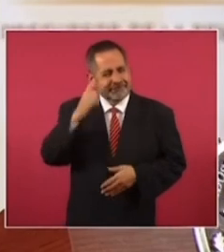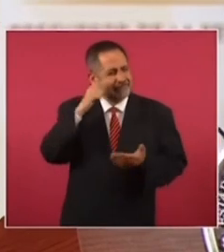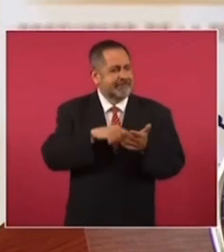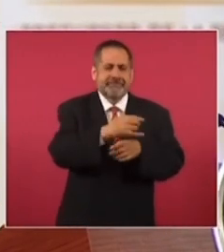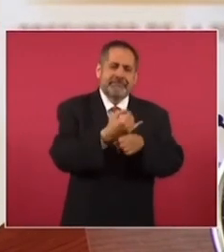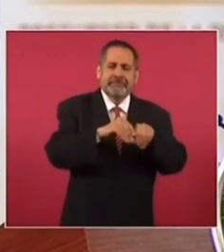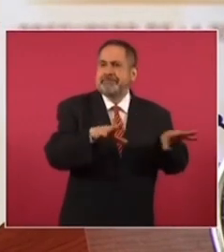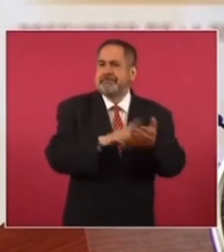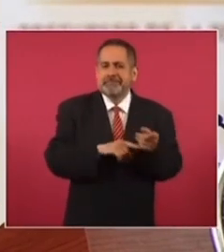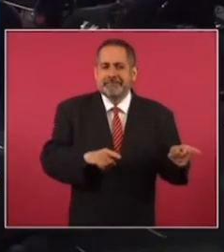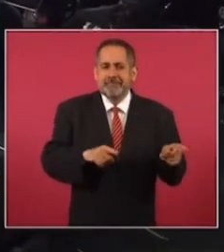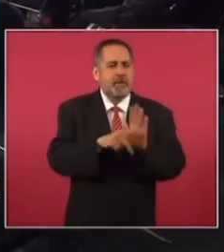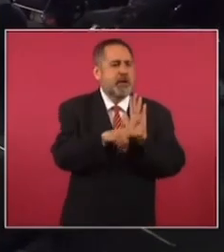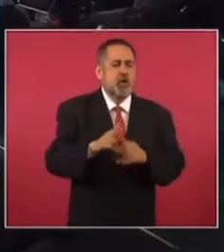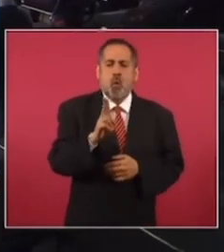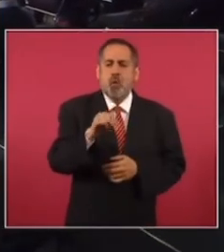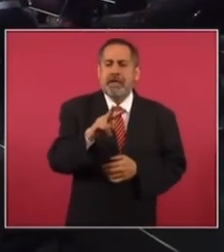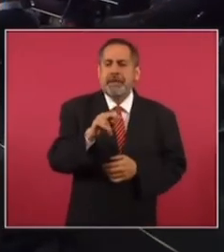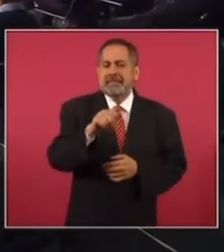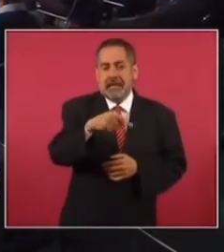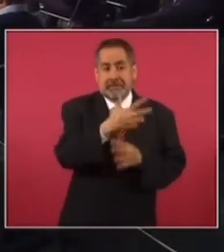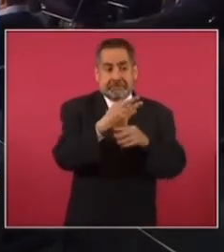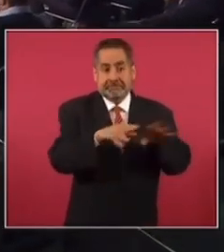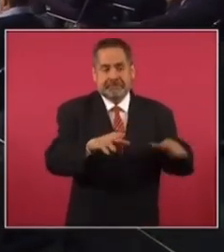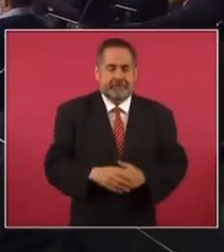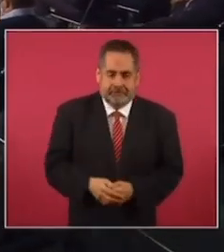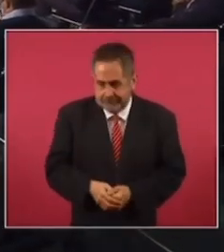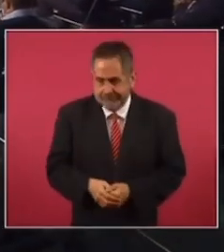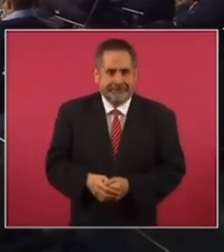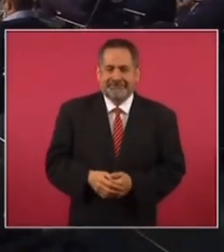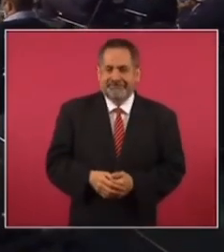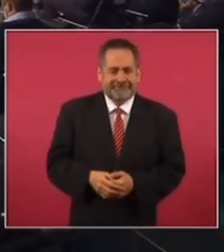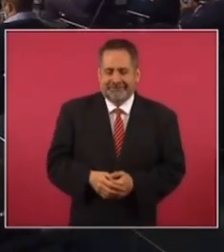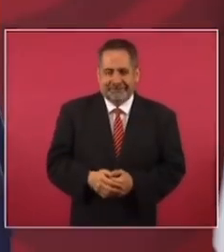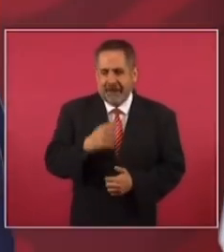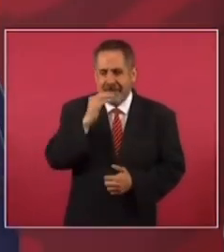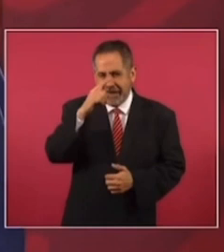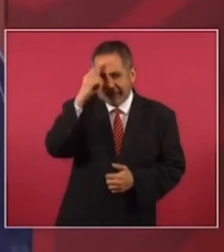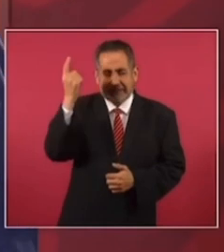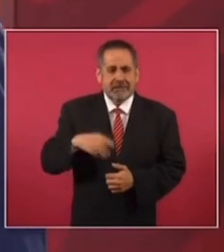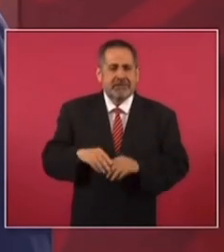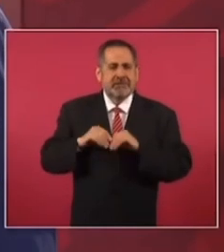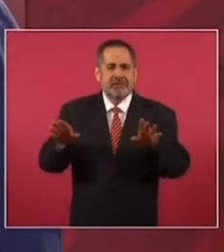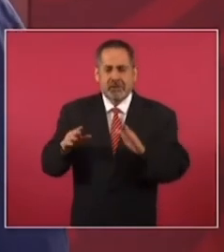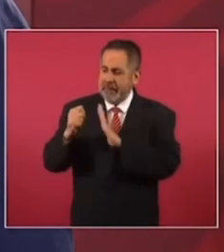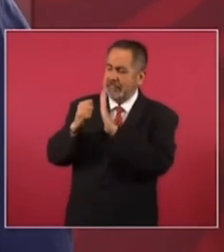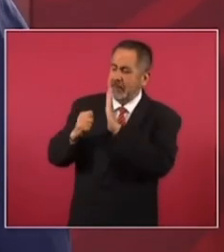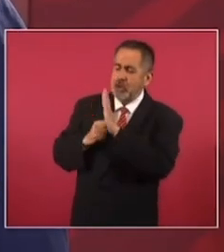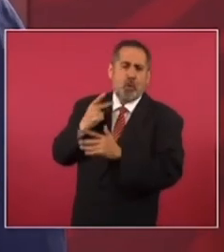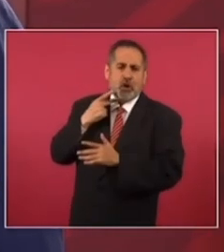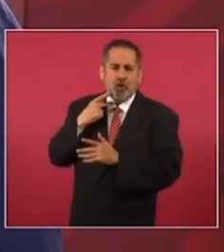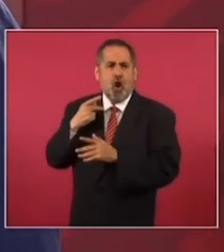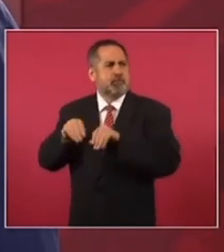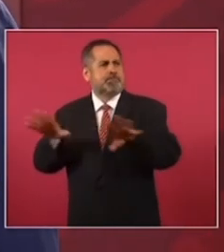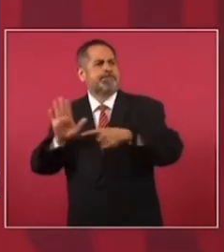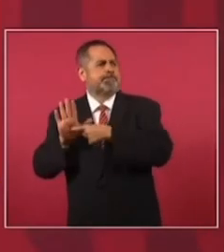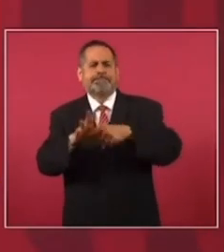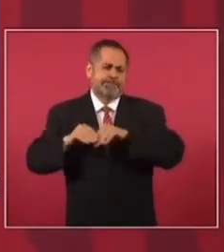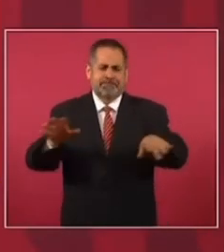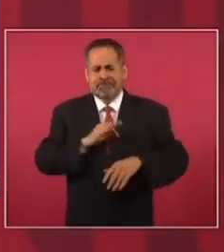en Loret. Es que no puede con Loret de Mola, no puede con Loret de Mola. El chavo, ese Loret, es un